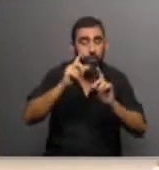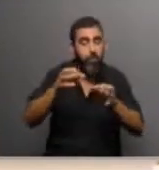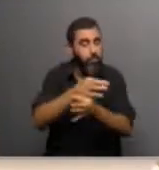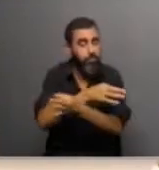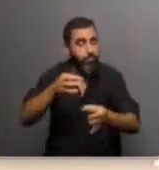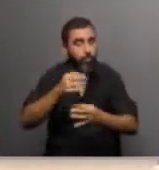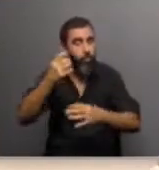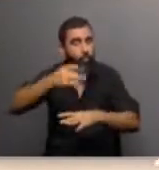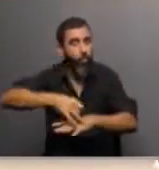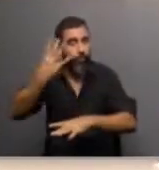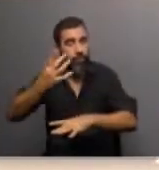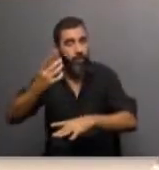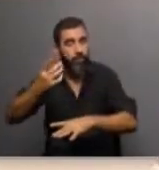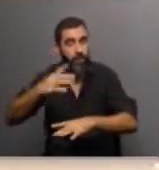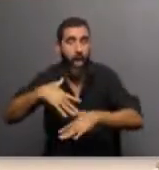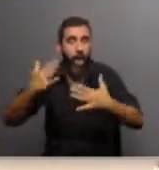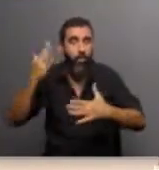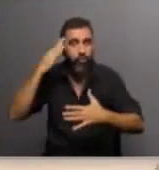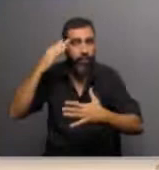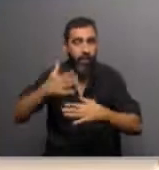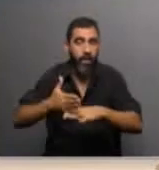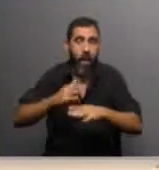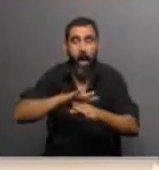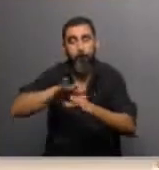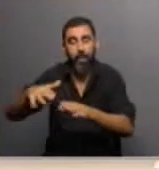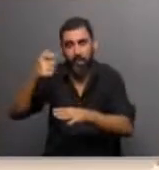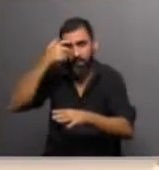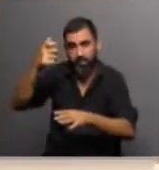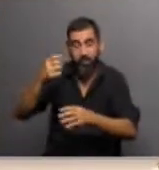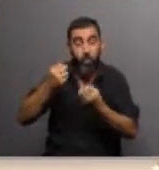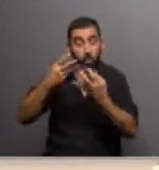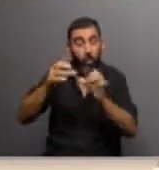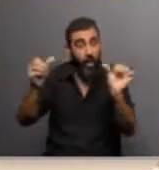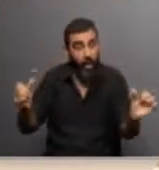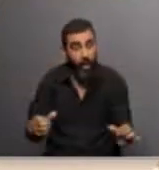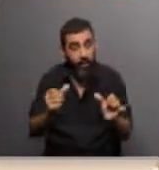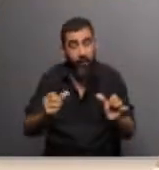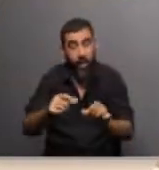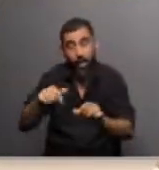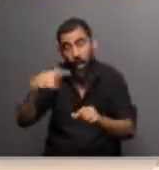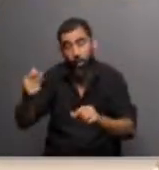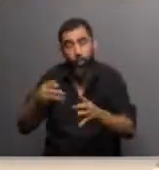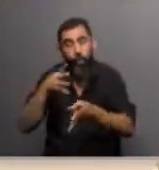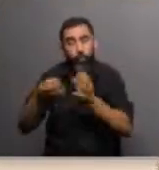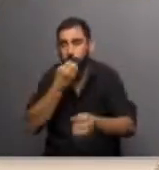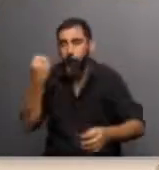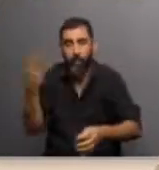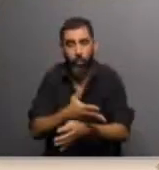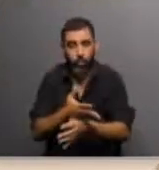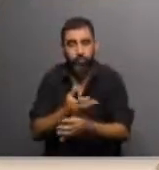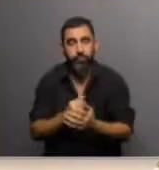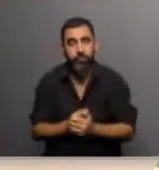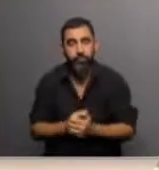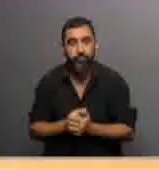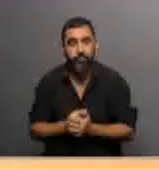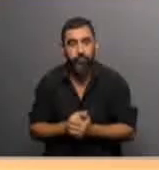éxito profesional tener un hobby en la ciencia, ¿no? Porque de verdad una actividad hace que la otra funcione mejor. Y además